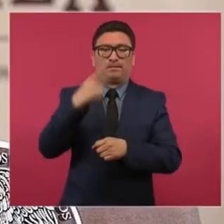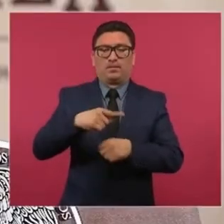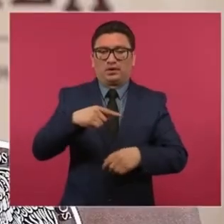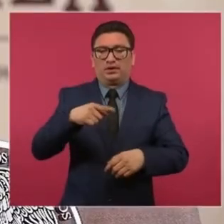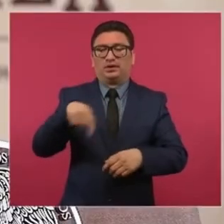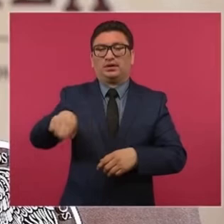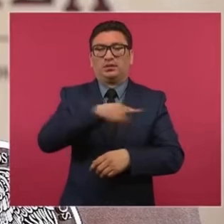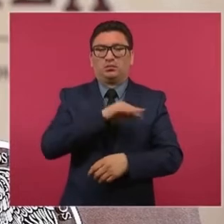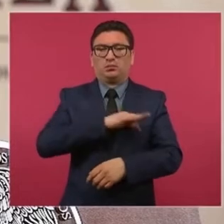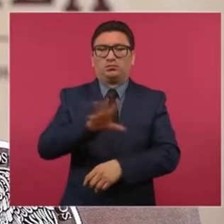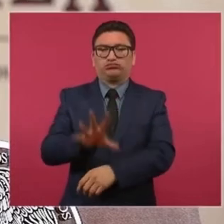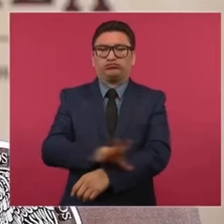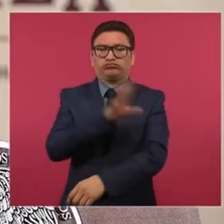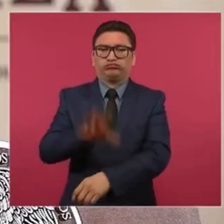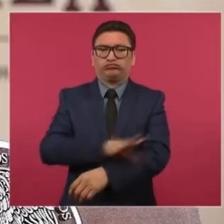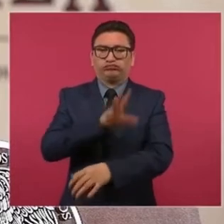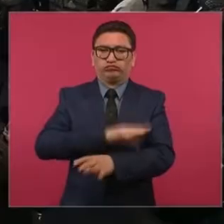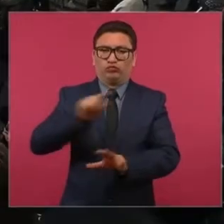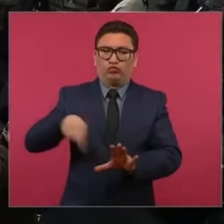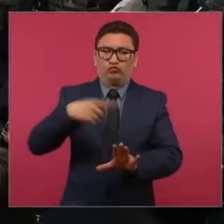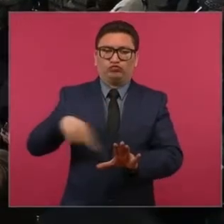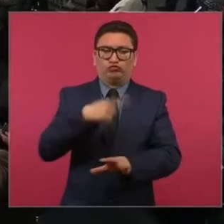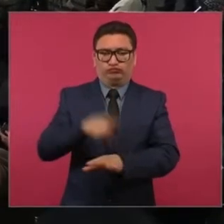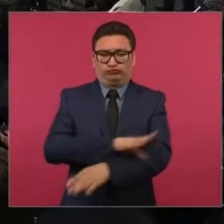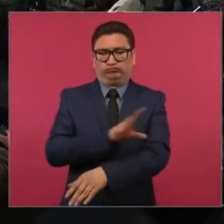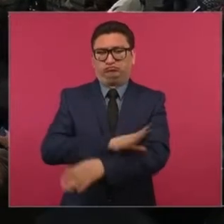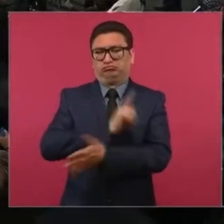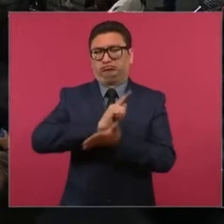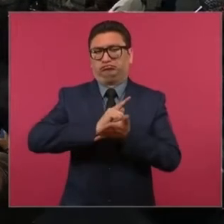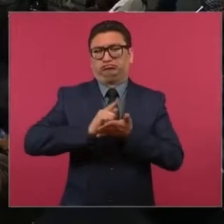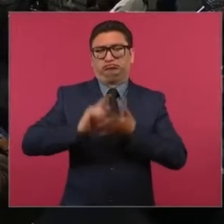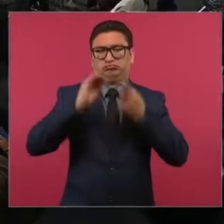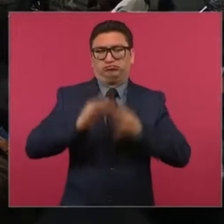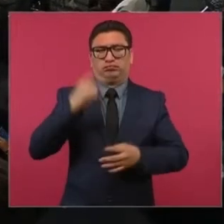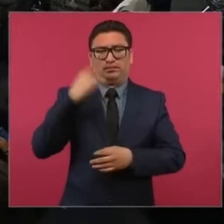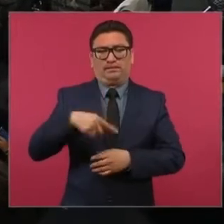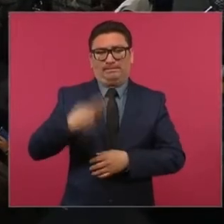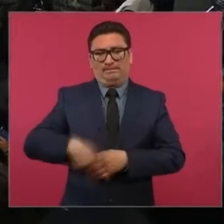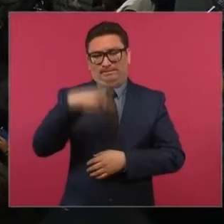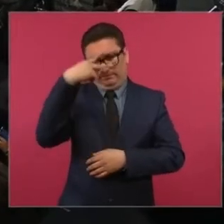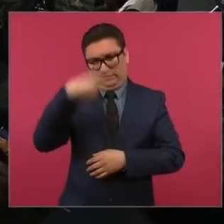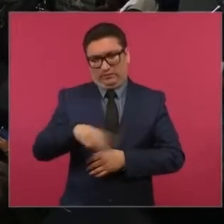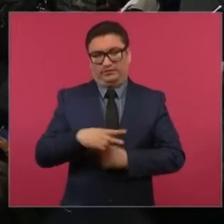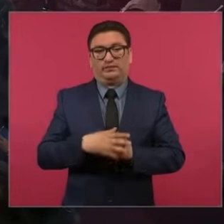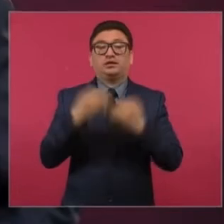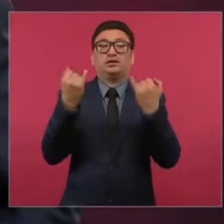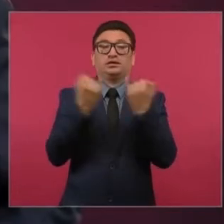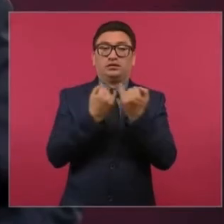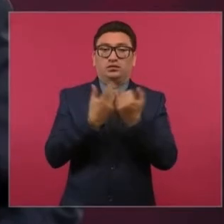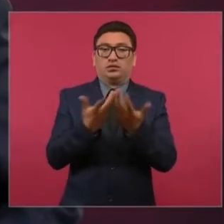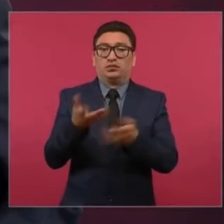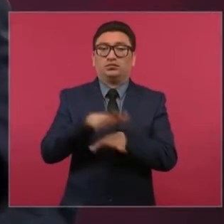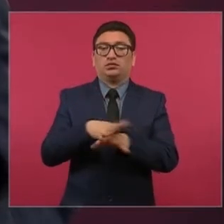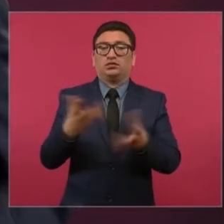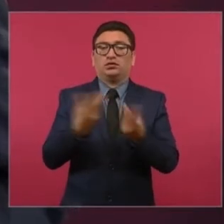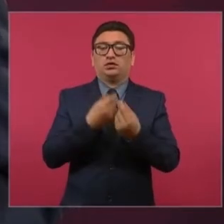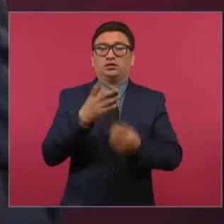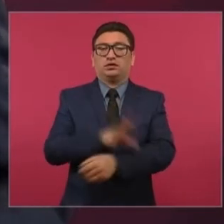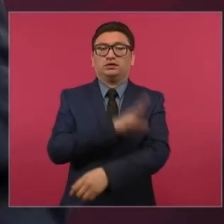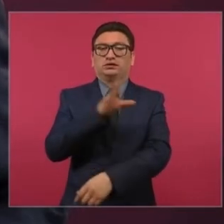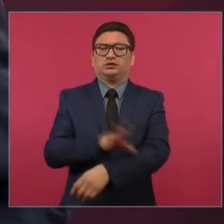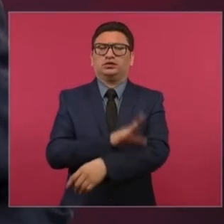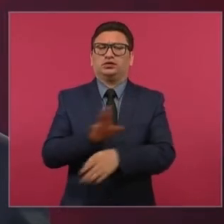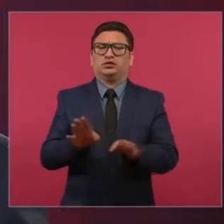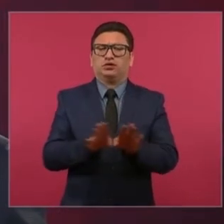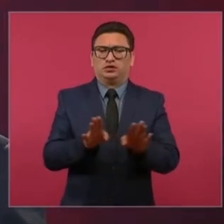país. También se complementa la energía que